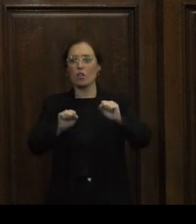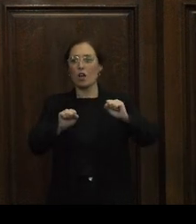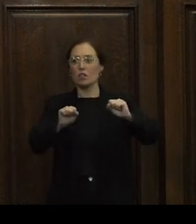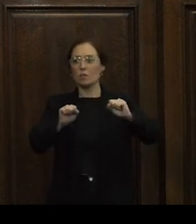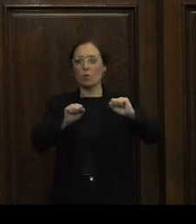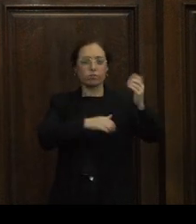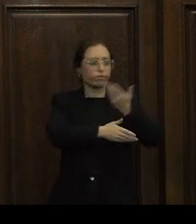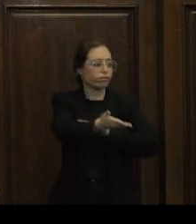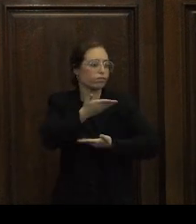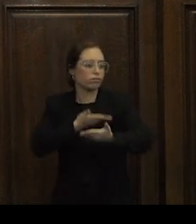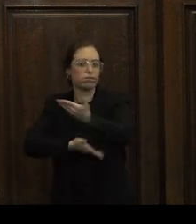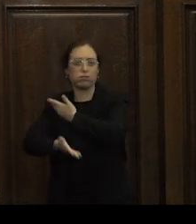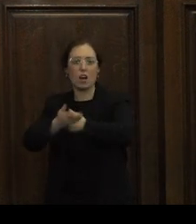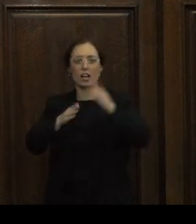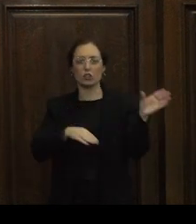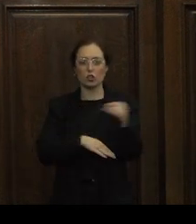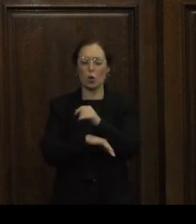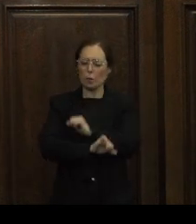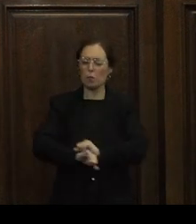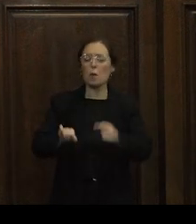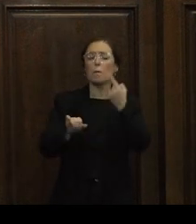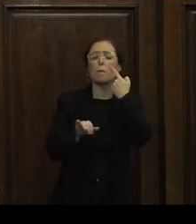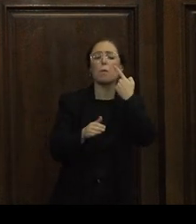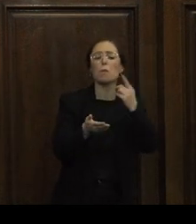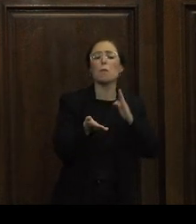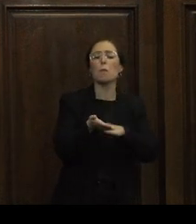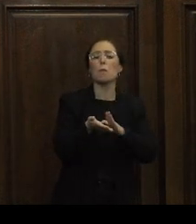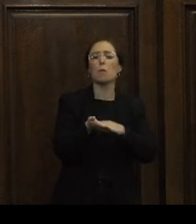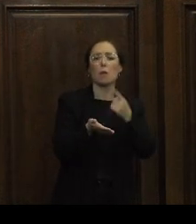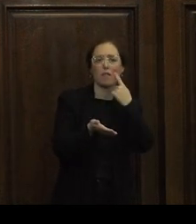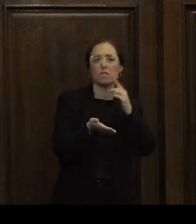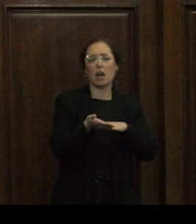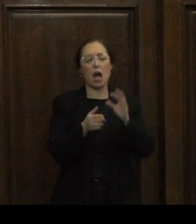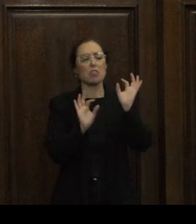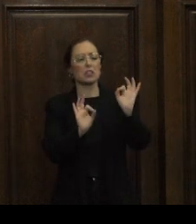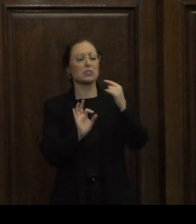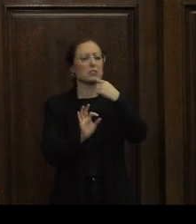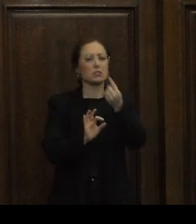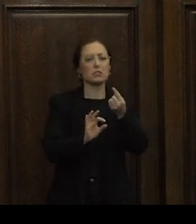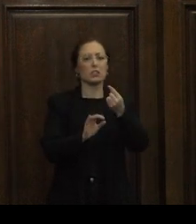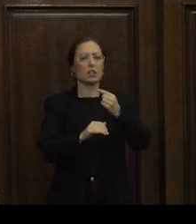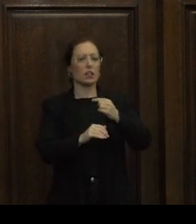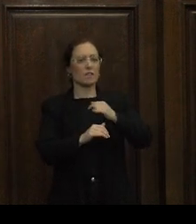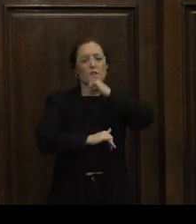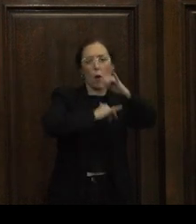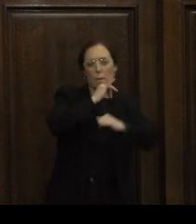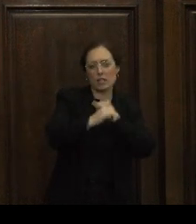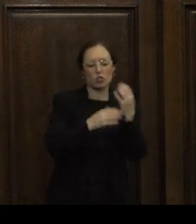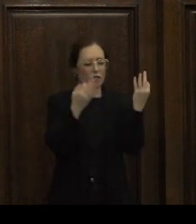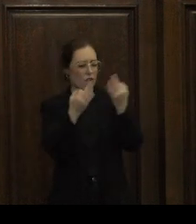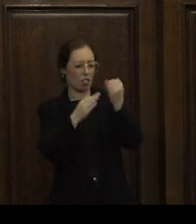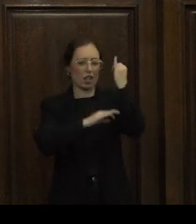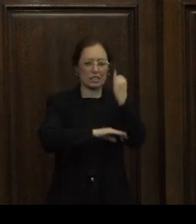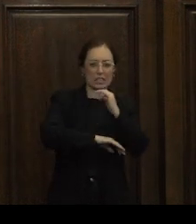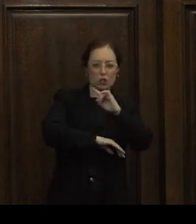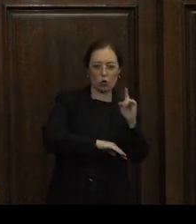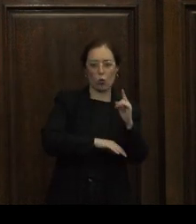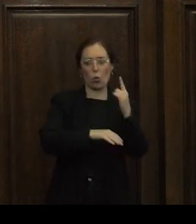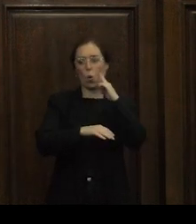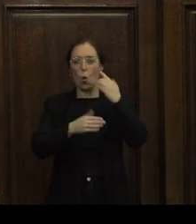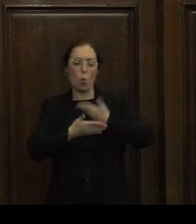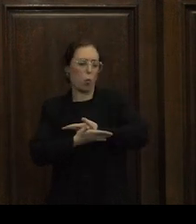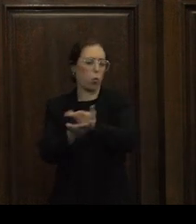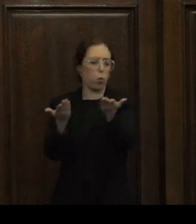hacer circular y de verificar, ¿no?, estas noticias y estas interpretaciones de lo real